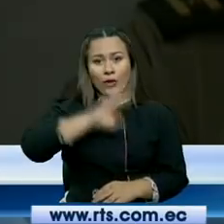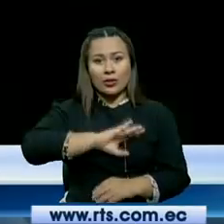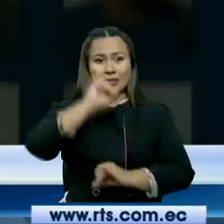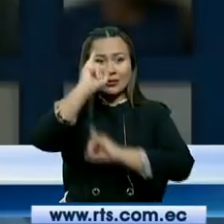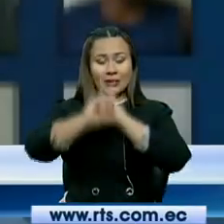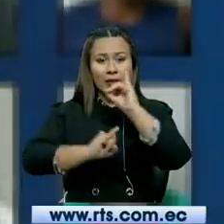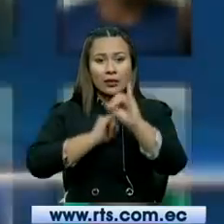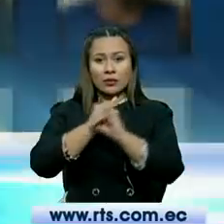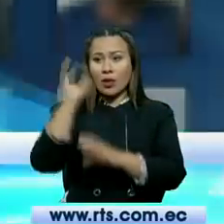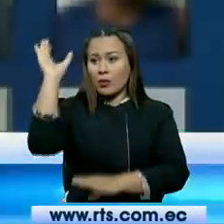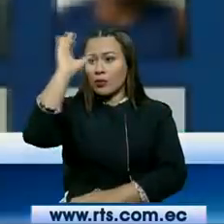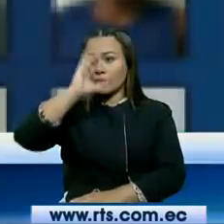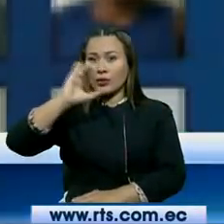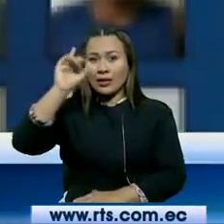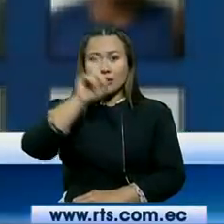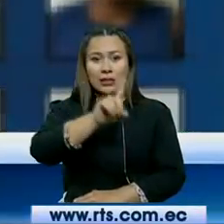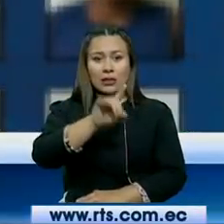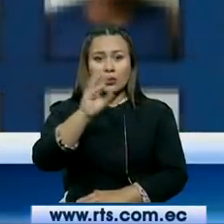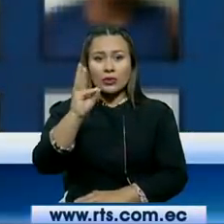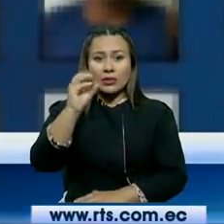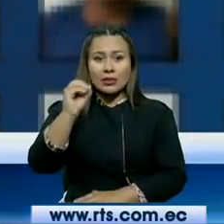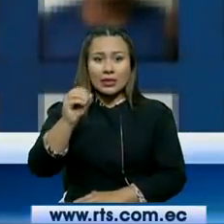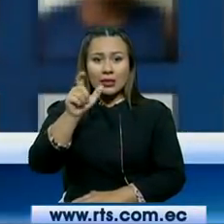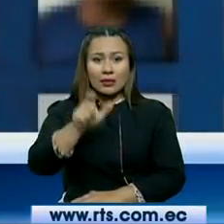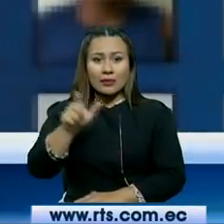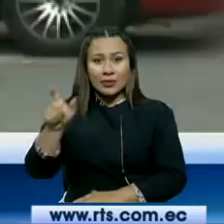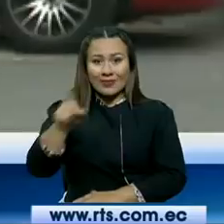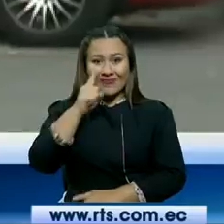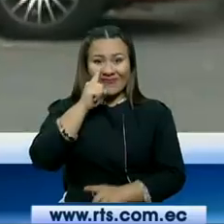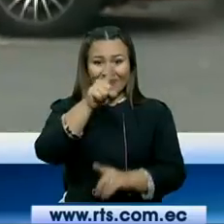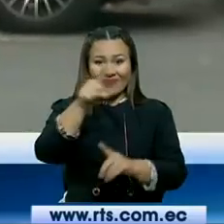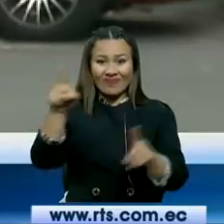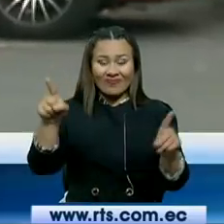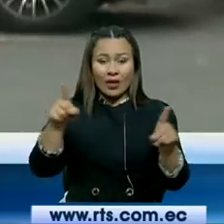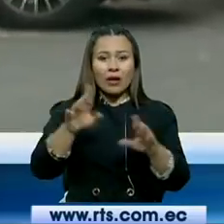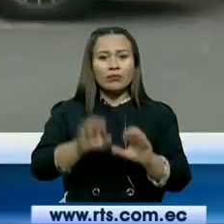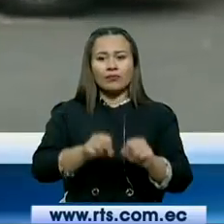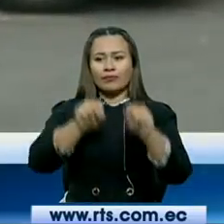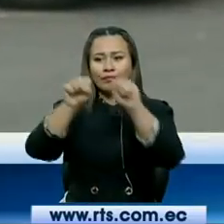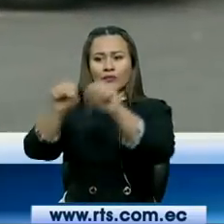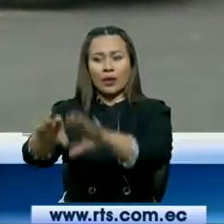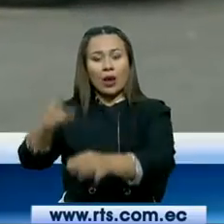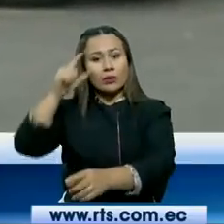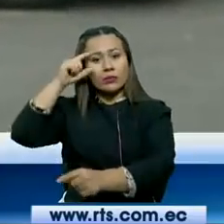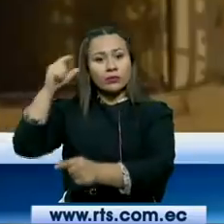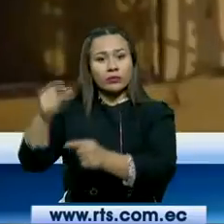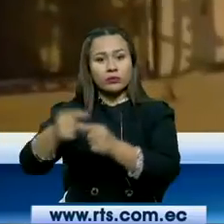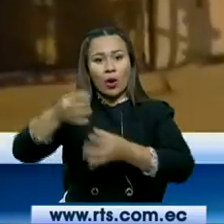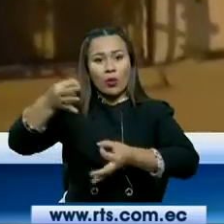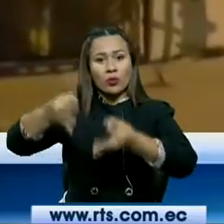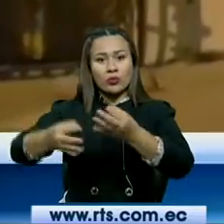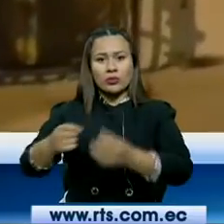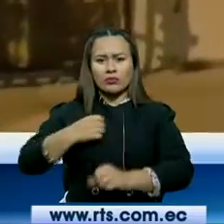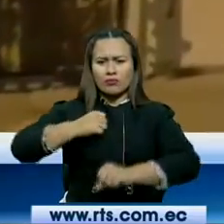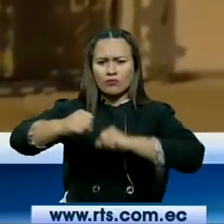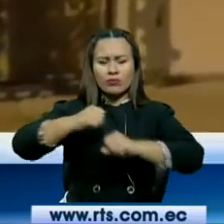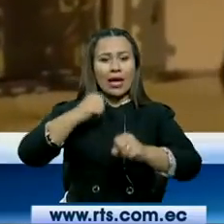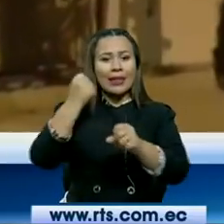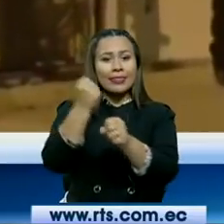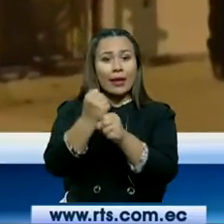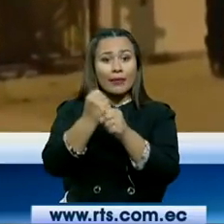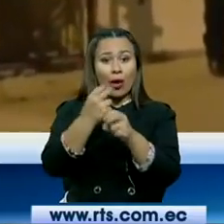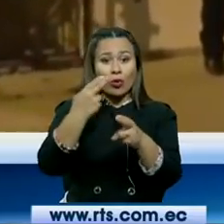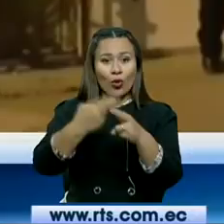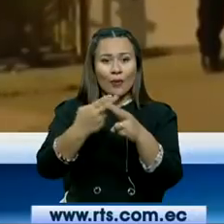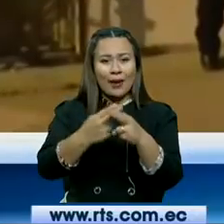búsqueda. 160 ecuatorianos, todos mayores de edad, fueron capturados y entregados a las autoridades judiciales. El Mega Fortaleza 2 fue en